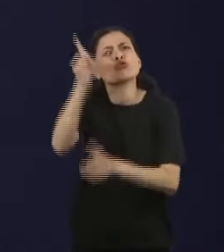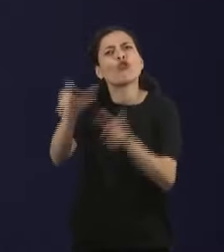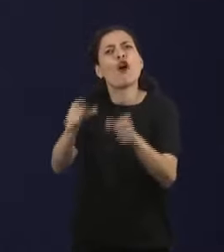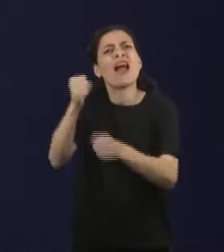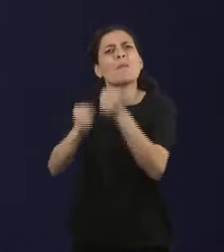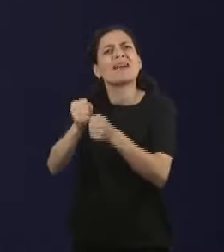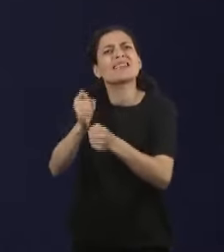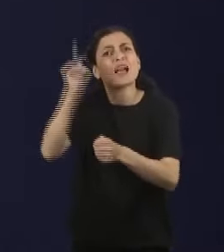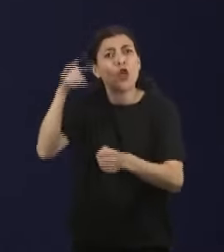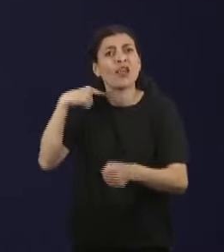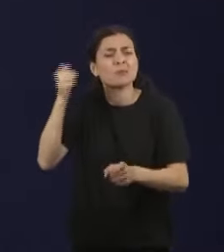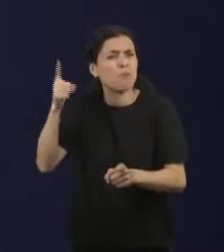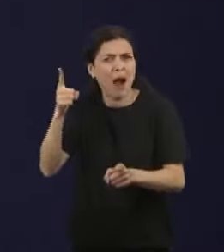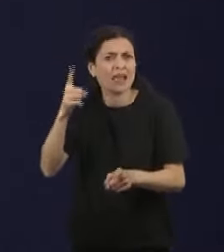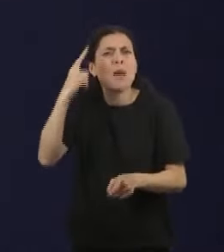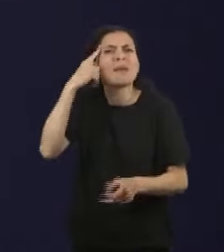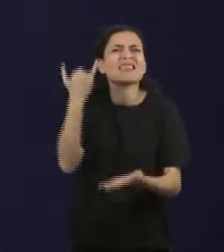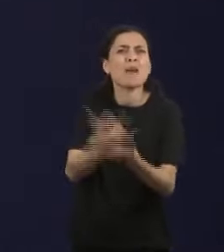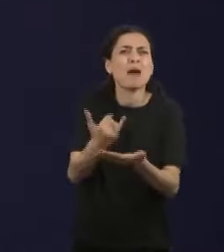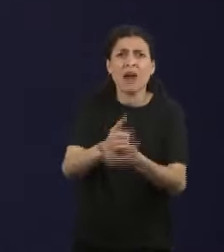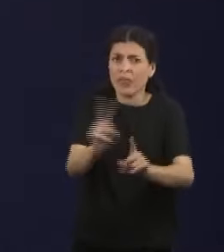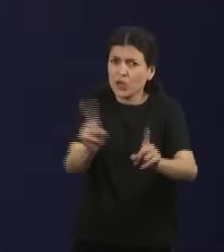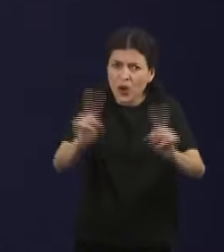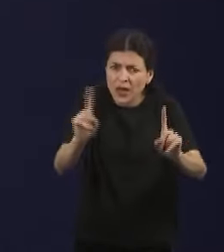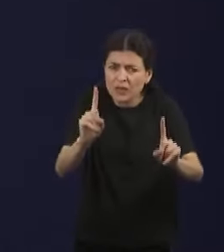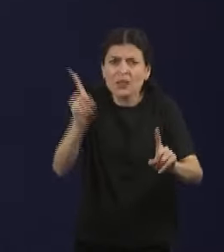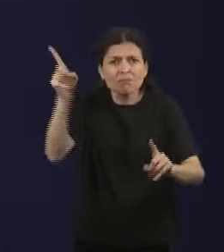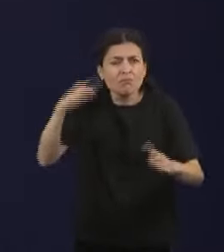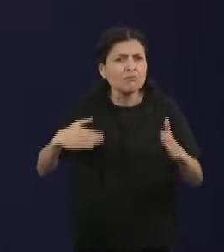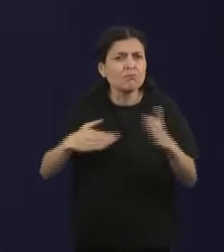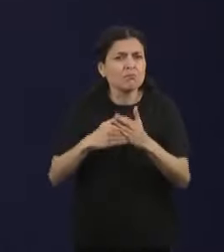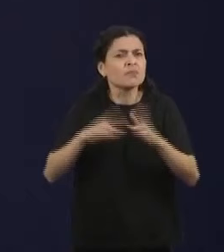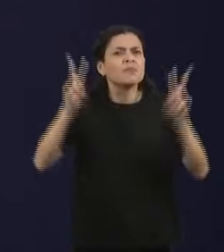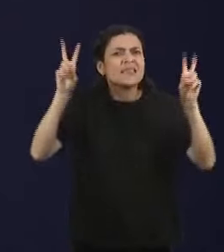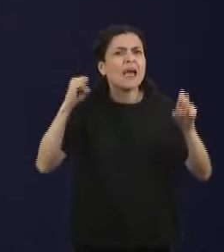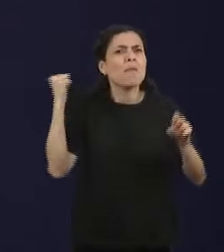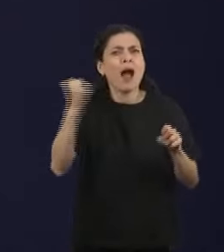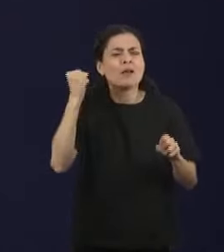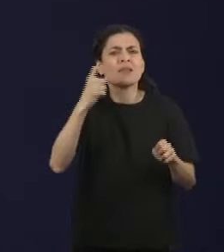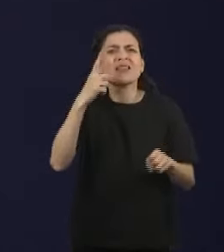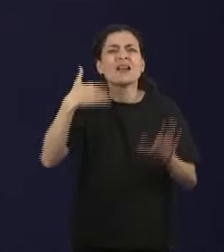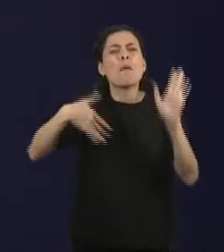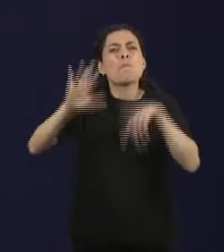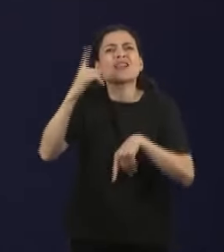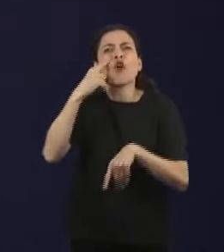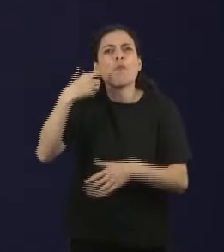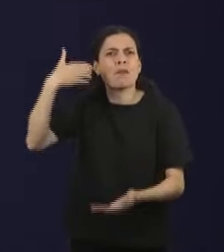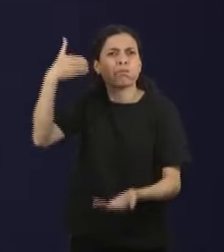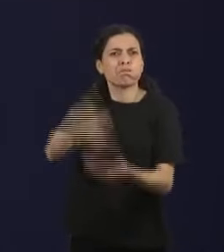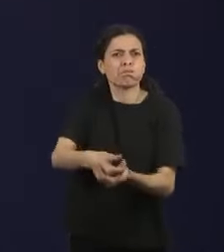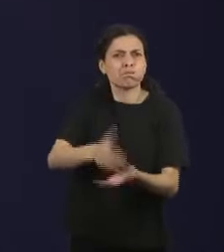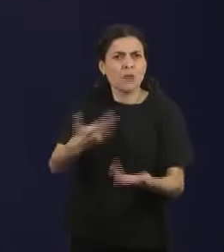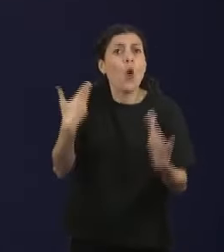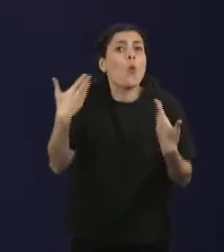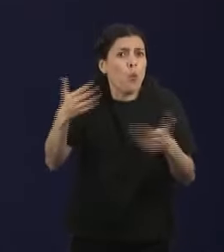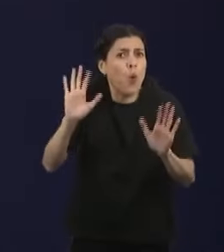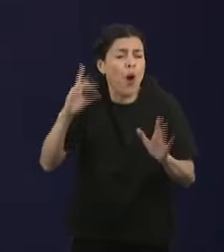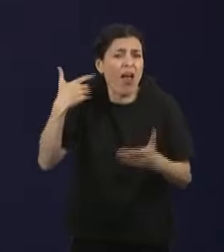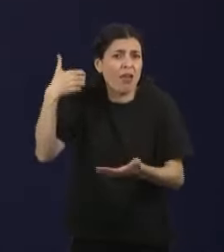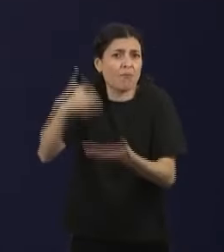no es un no es un tema menor es uno de los principales inversores en la es el digamos son los